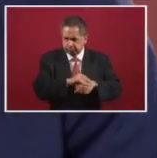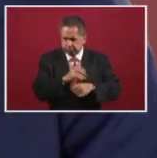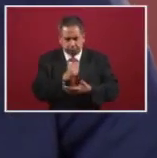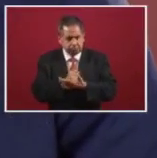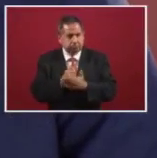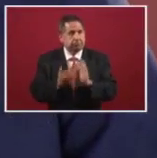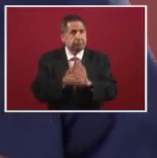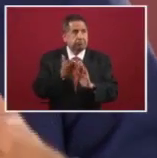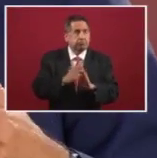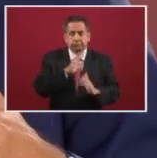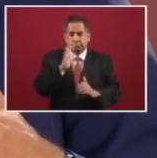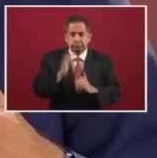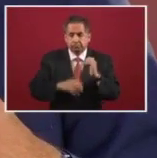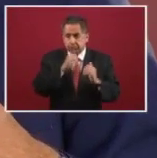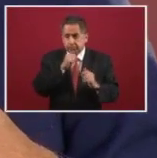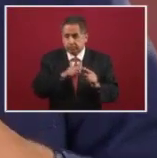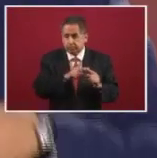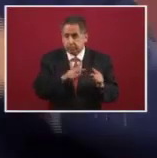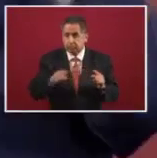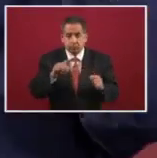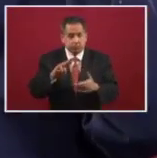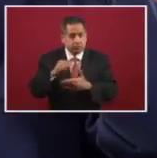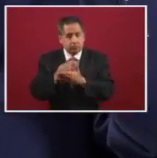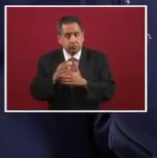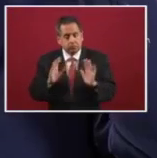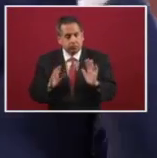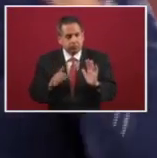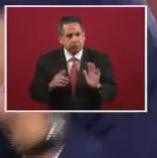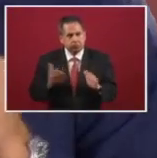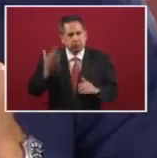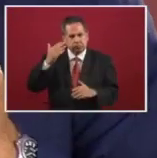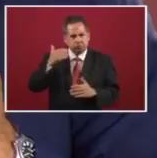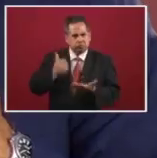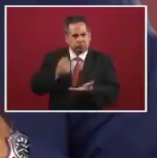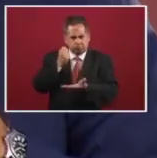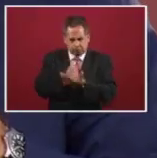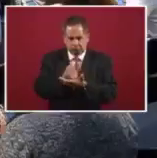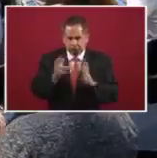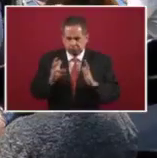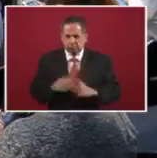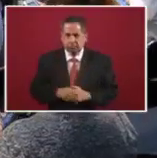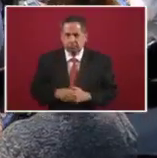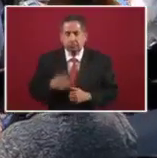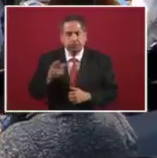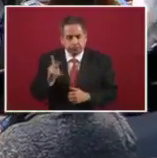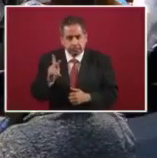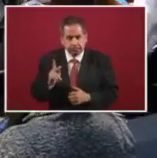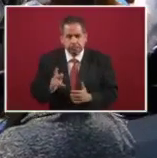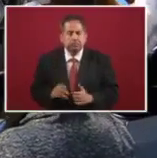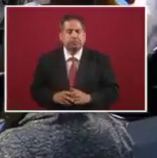terminada, a Matamoros, pero ya aprobada, sí. Entonces,